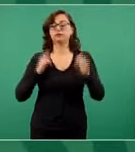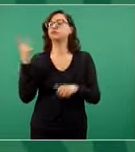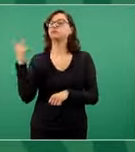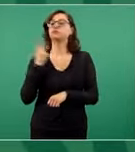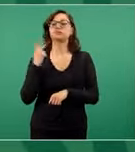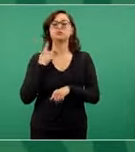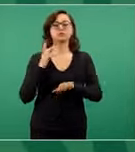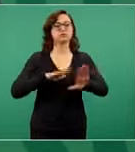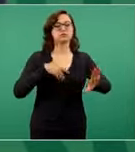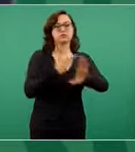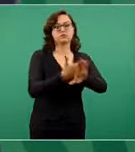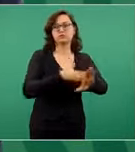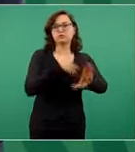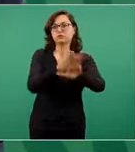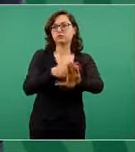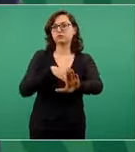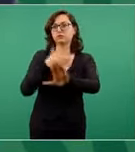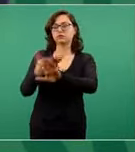Ayer